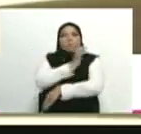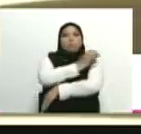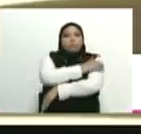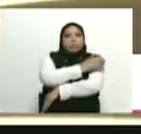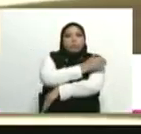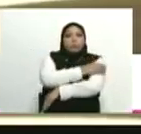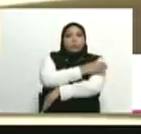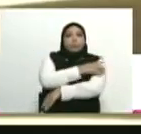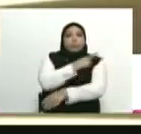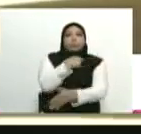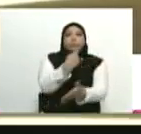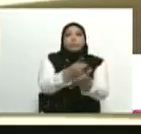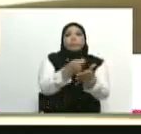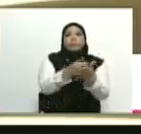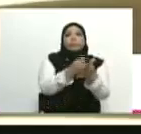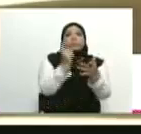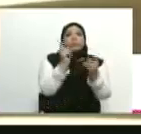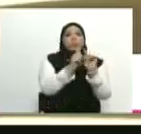loco por ahí.